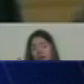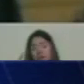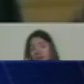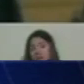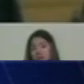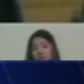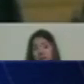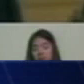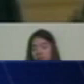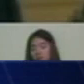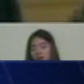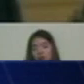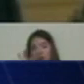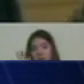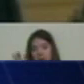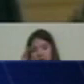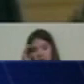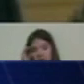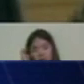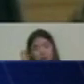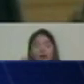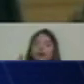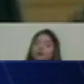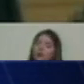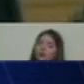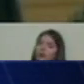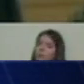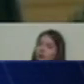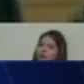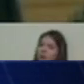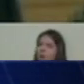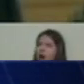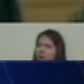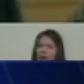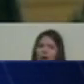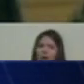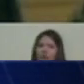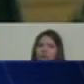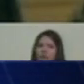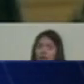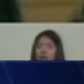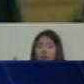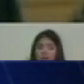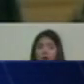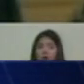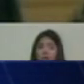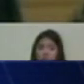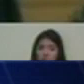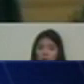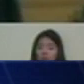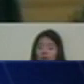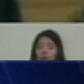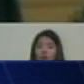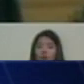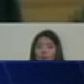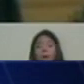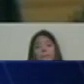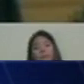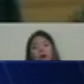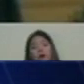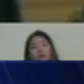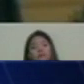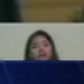ofensas a nuestro país. El canciller también denunció agresiones contra la economía de Venezuela, las cuales tildó de ilegales